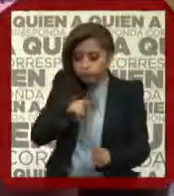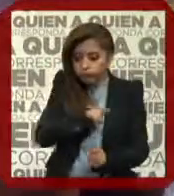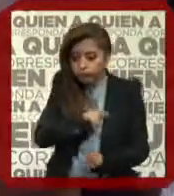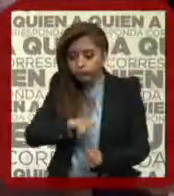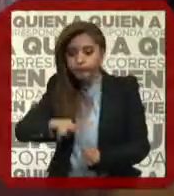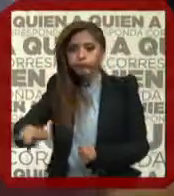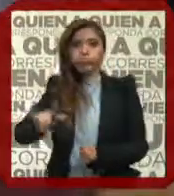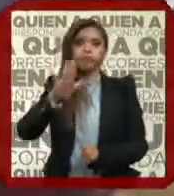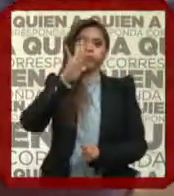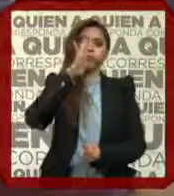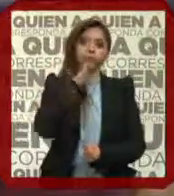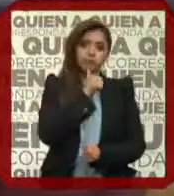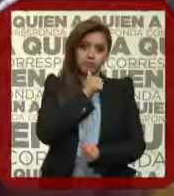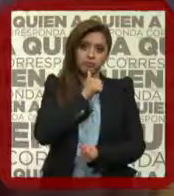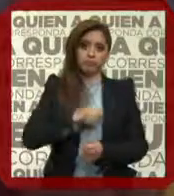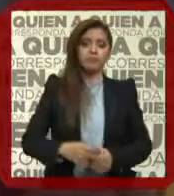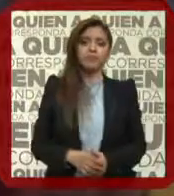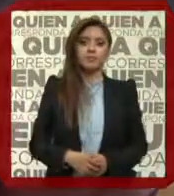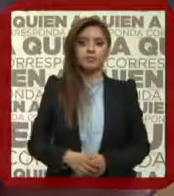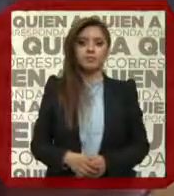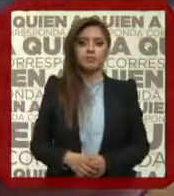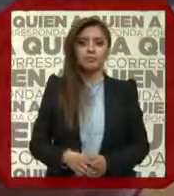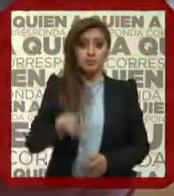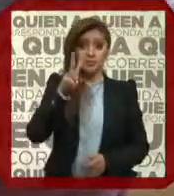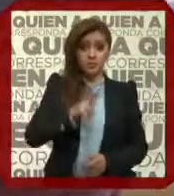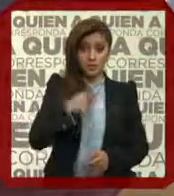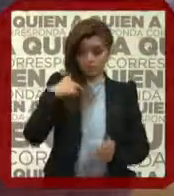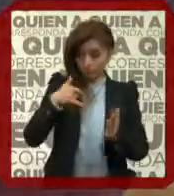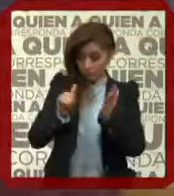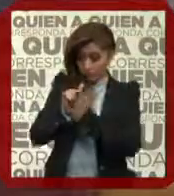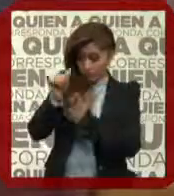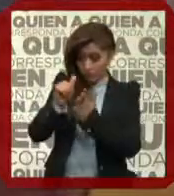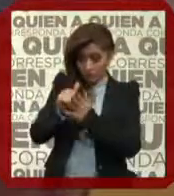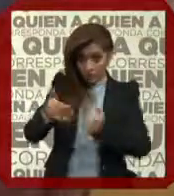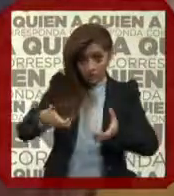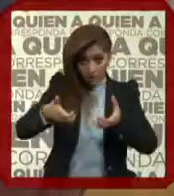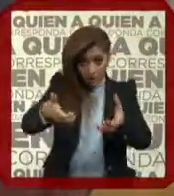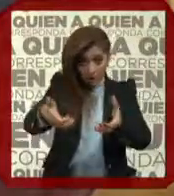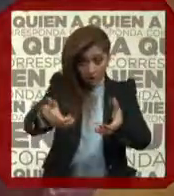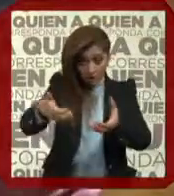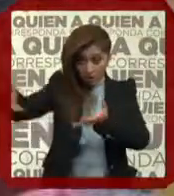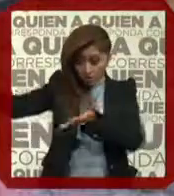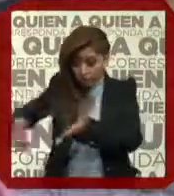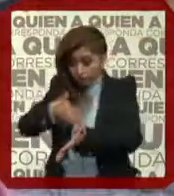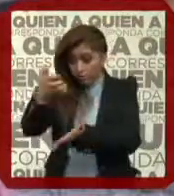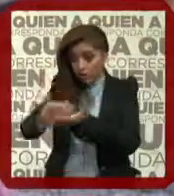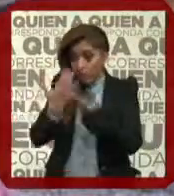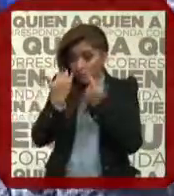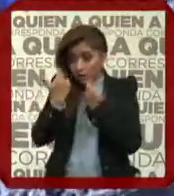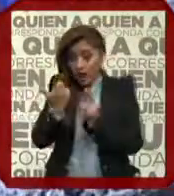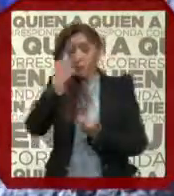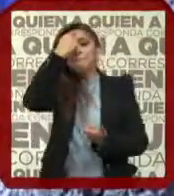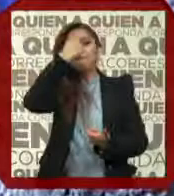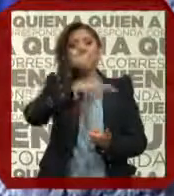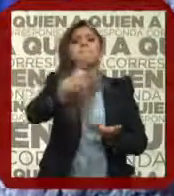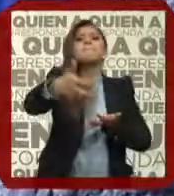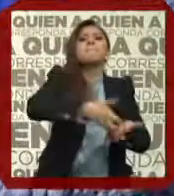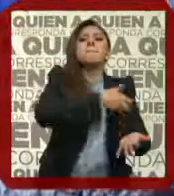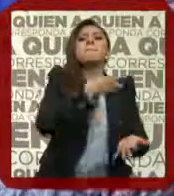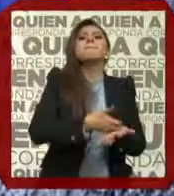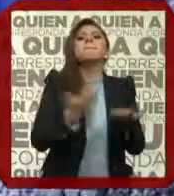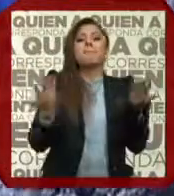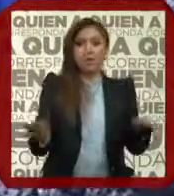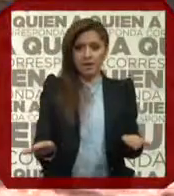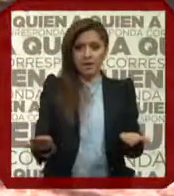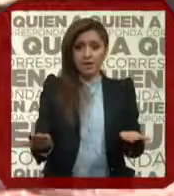presupuestar algo y no hay los recursos para arreglar una calle, pues no tiene caso que empiecen a desbaratar algo cuando no hay los recursos. Pero a este problema se